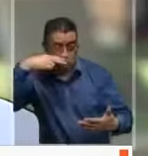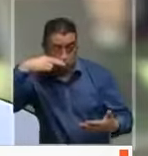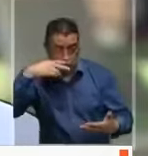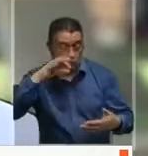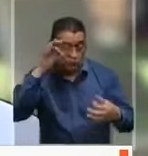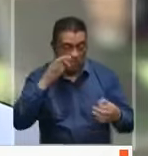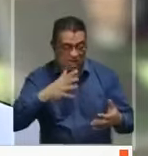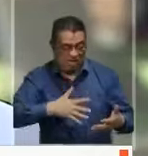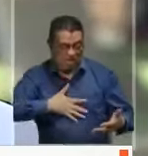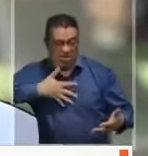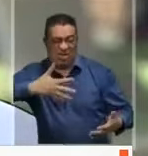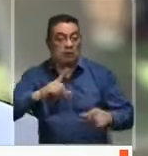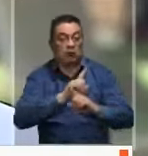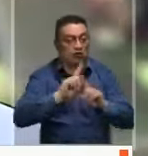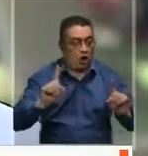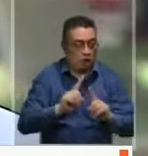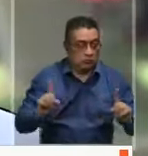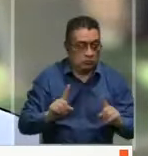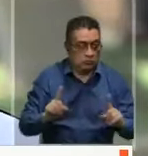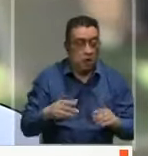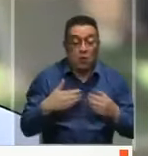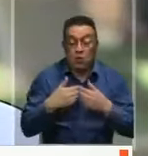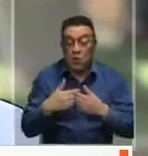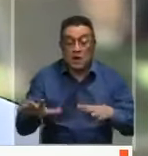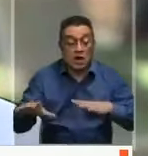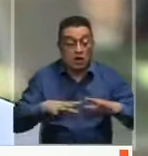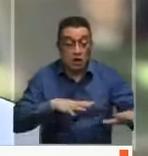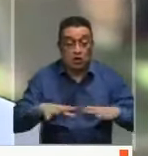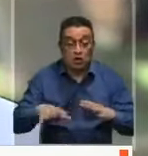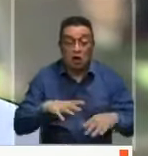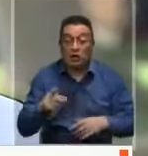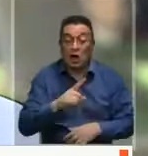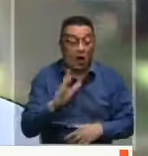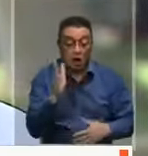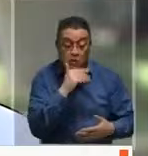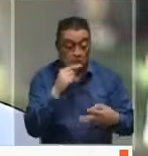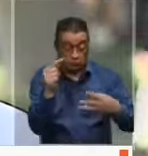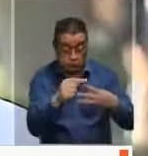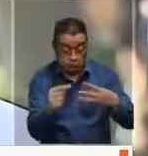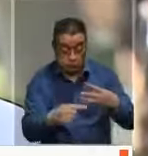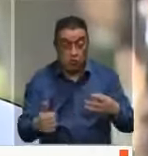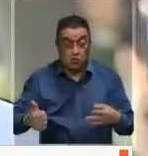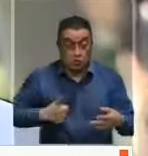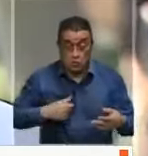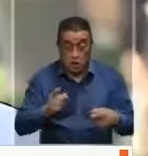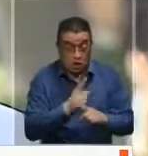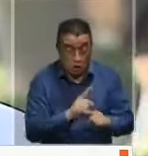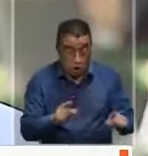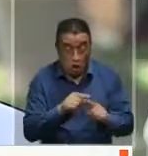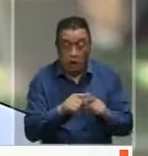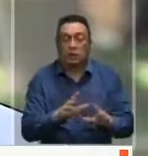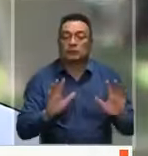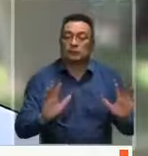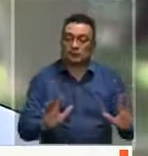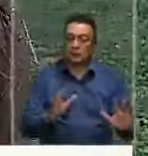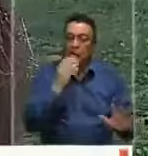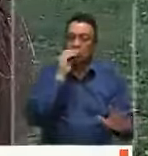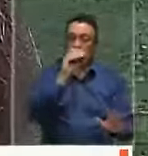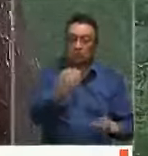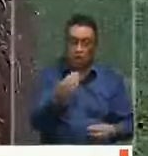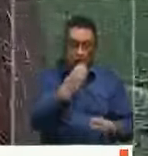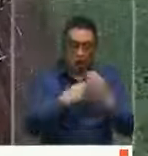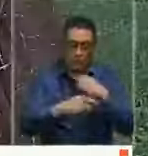sea desagradable para la persona. Cualquier producto que no cuente con esas condiciones es un producto que es el llamado a no